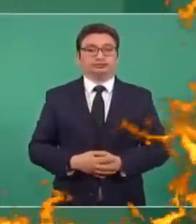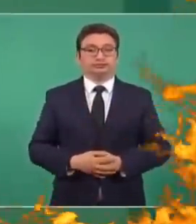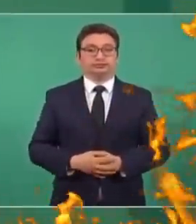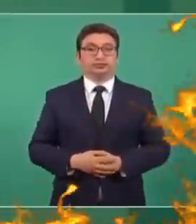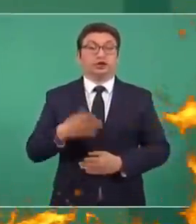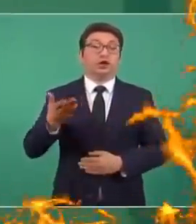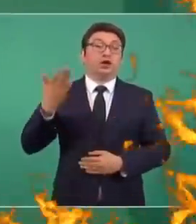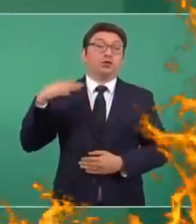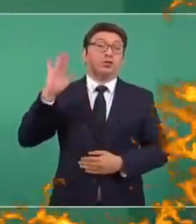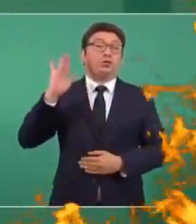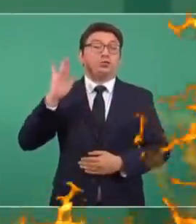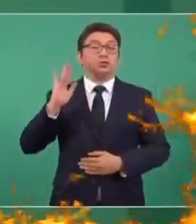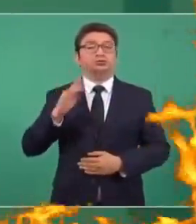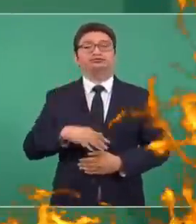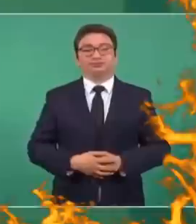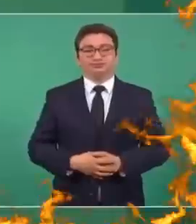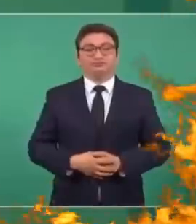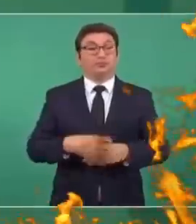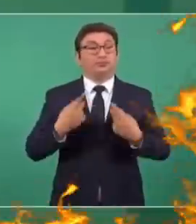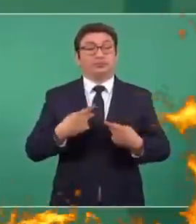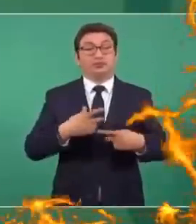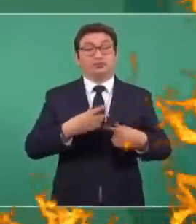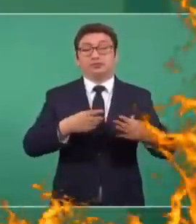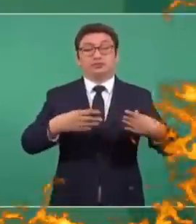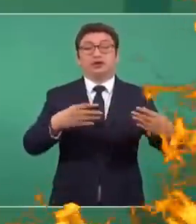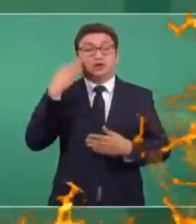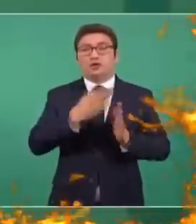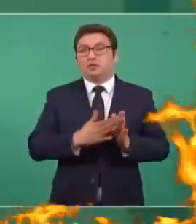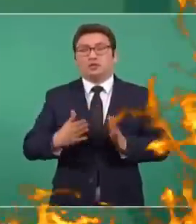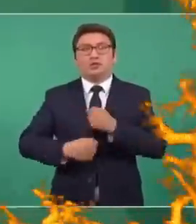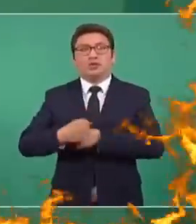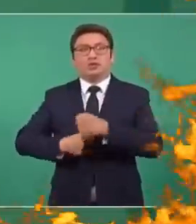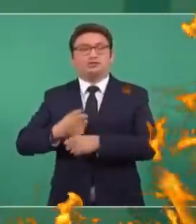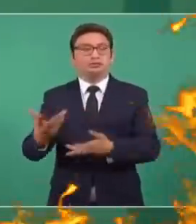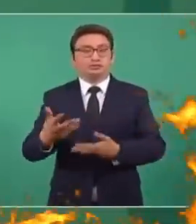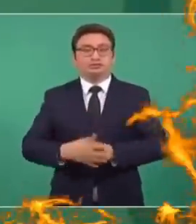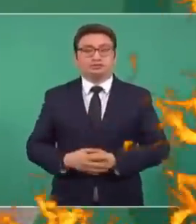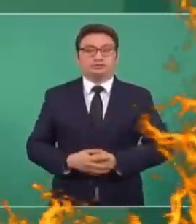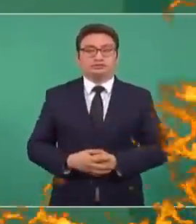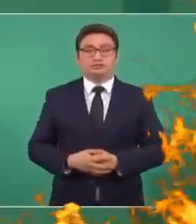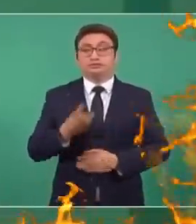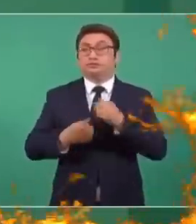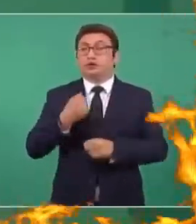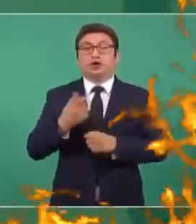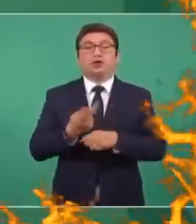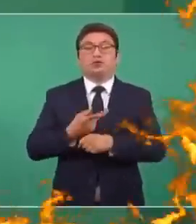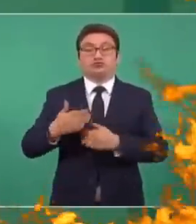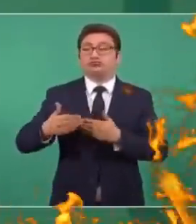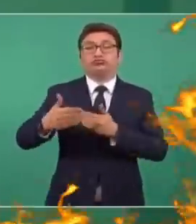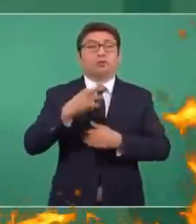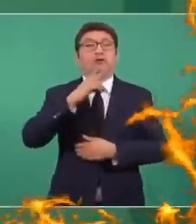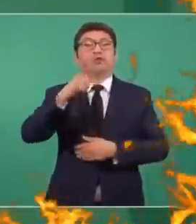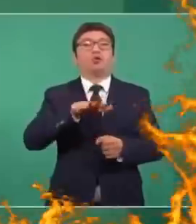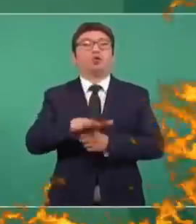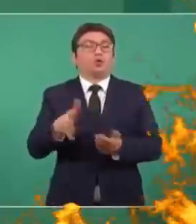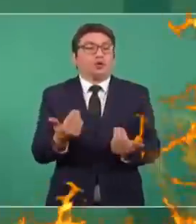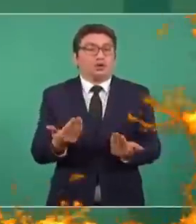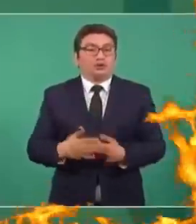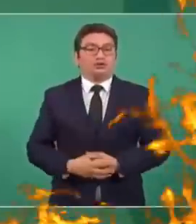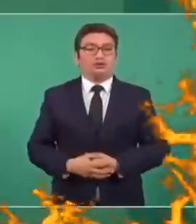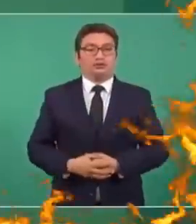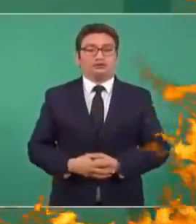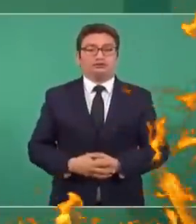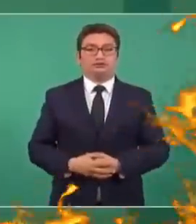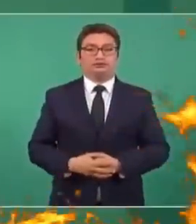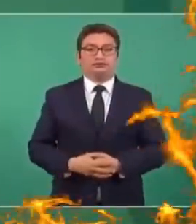en aquel entonces consumió tres siglos. Entonces, ¿dónde está el adelanto? ¿Cuál es la